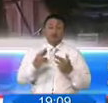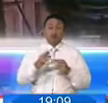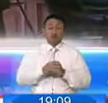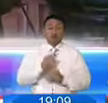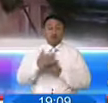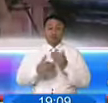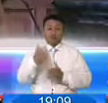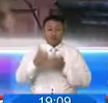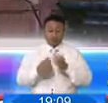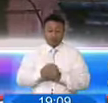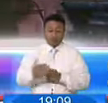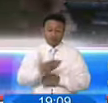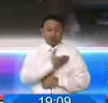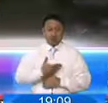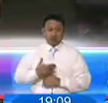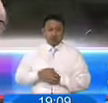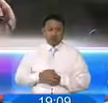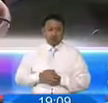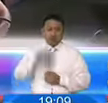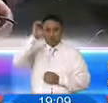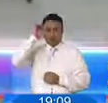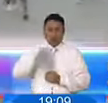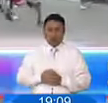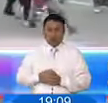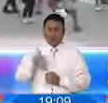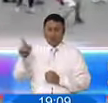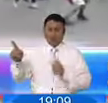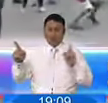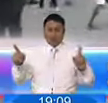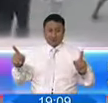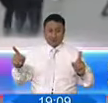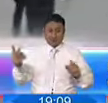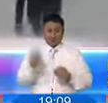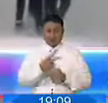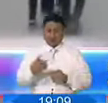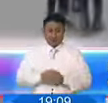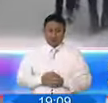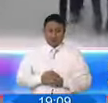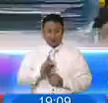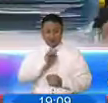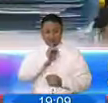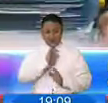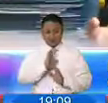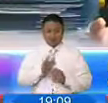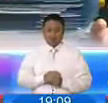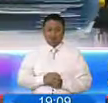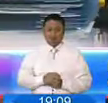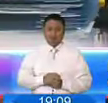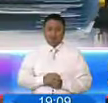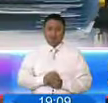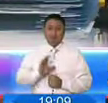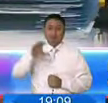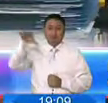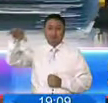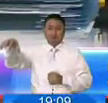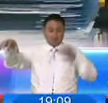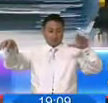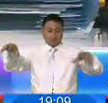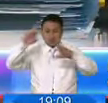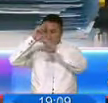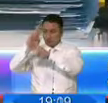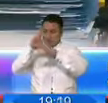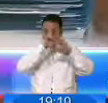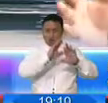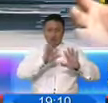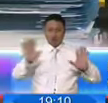el presidente moreno evite pronunciarse sobre los hechos que a diario se registran en venezuela los estados tienen que ser respetuosos de